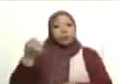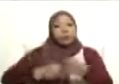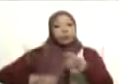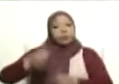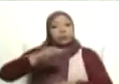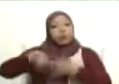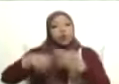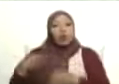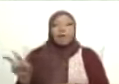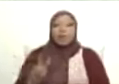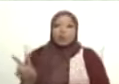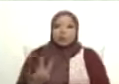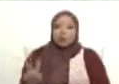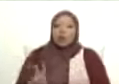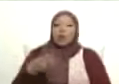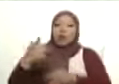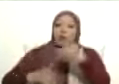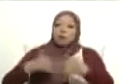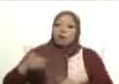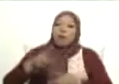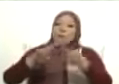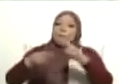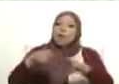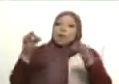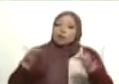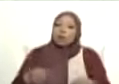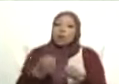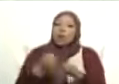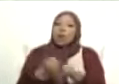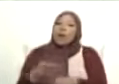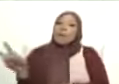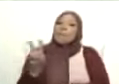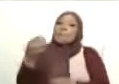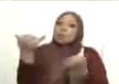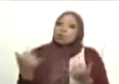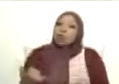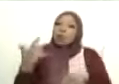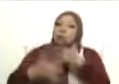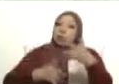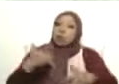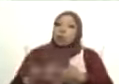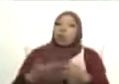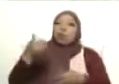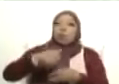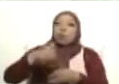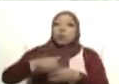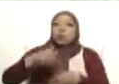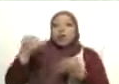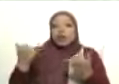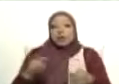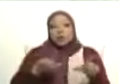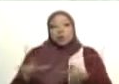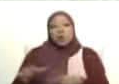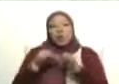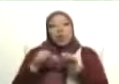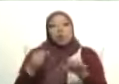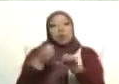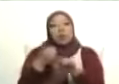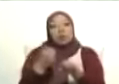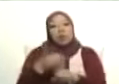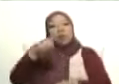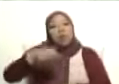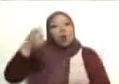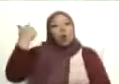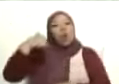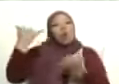todo el territorio nacional, garantizando la paz y la seguridad de este evento electoral, pues que ya se ha materializado el día